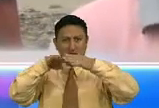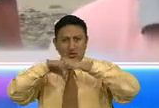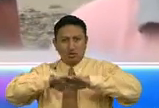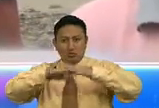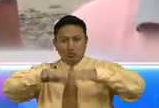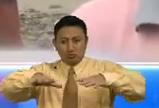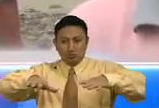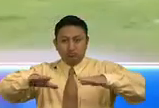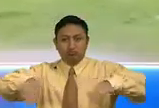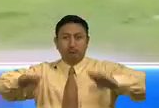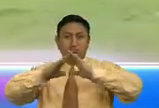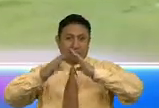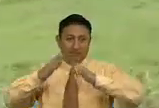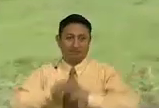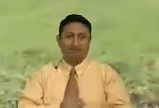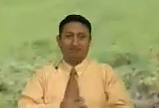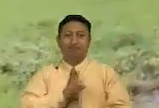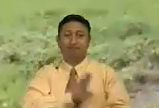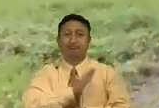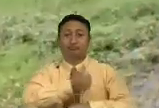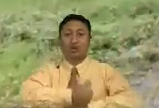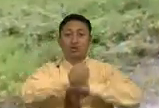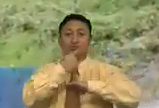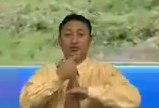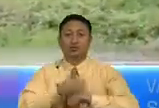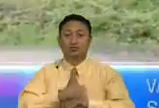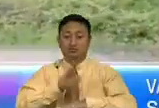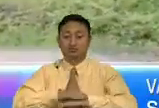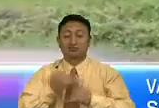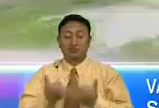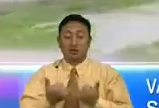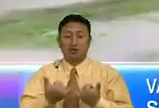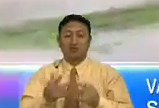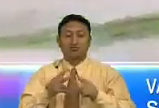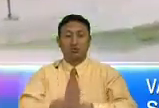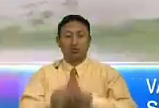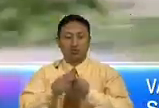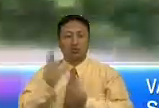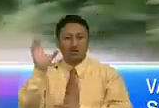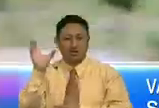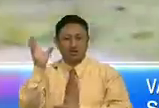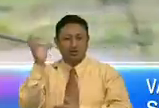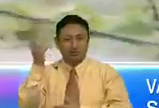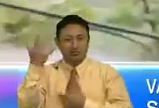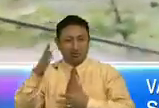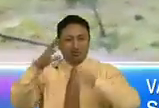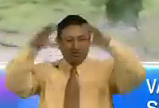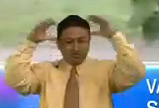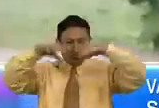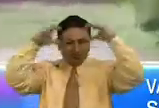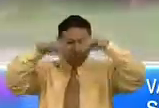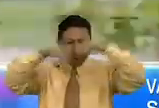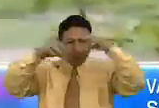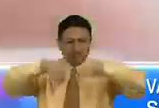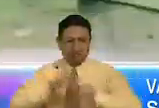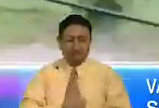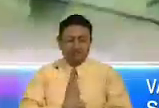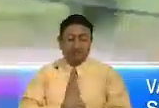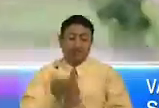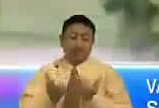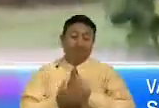a todas las viviendas. Las autoridades afirman que esto se debe a la inclemencia del invierno que azota la provincia verde, por lo que no descartan que más